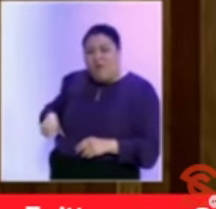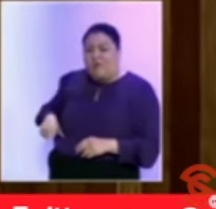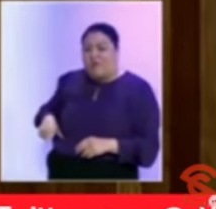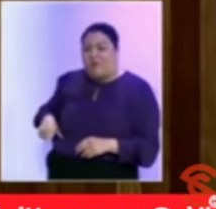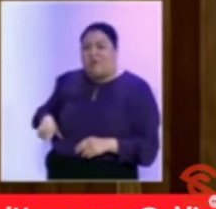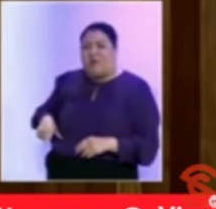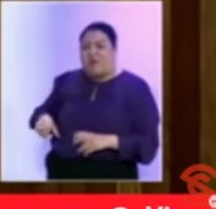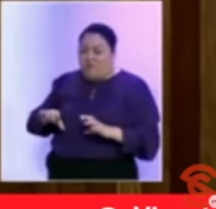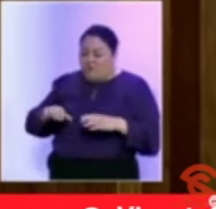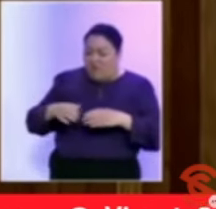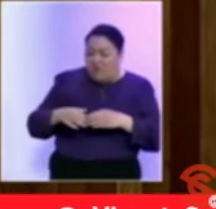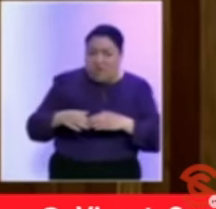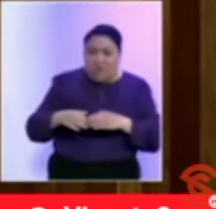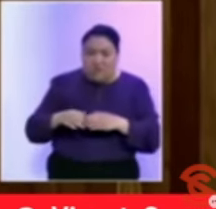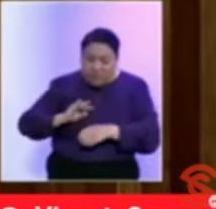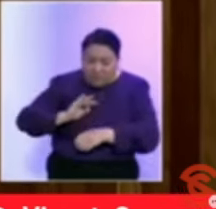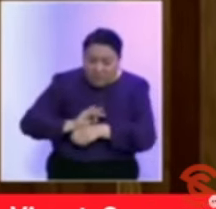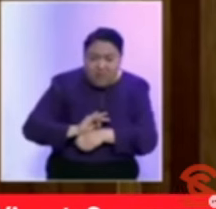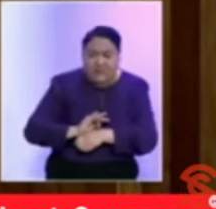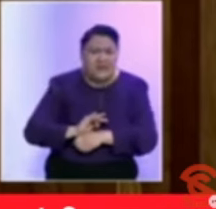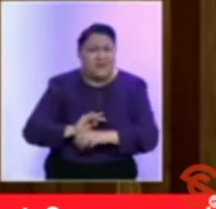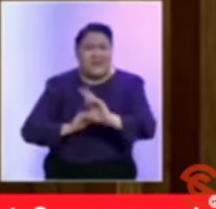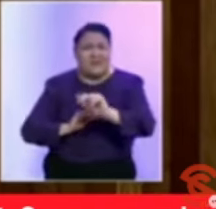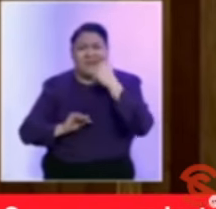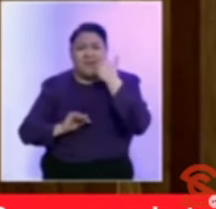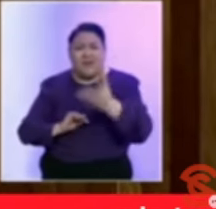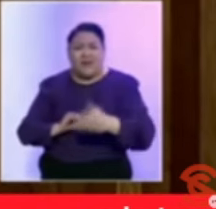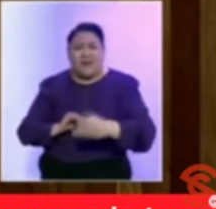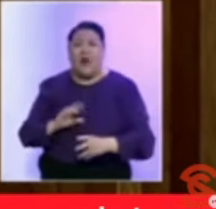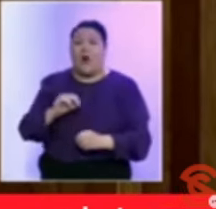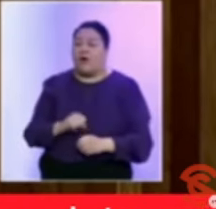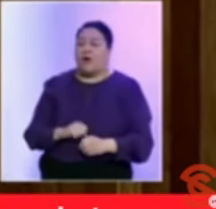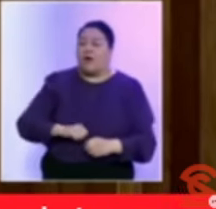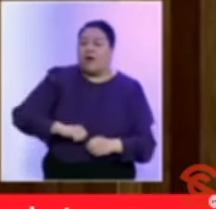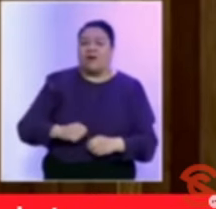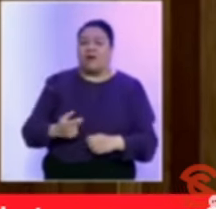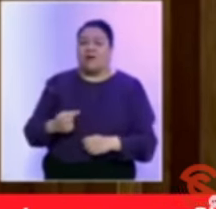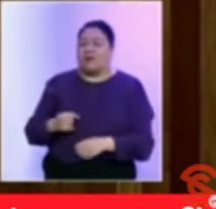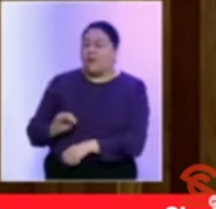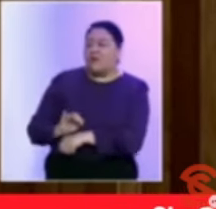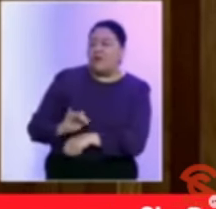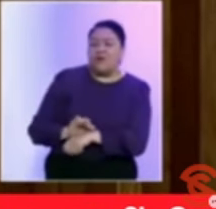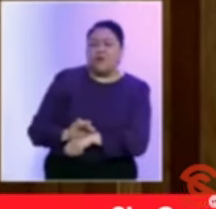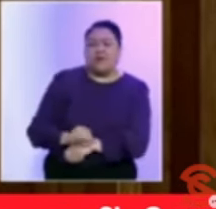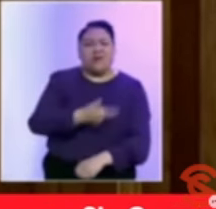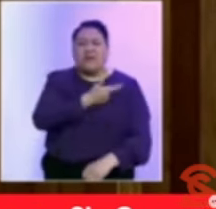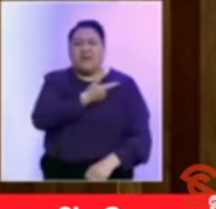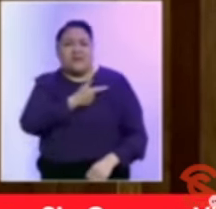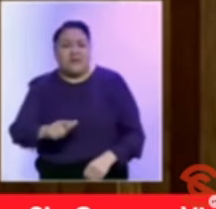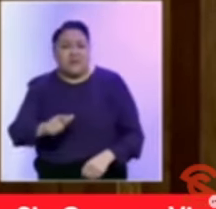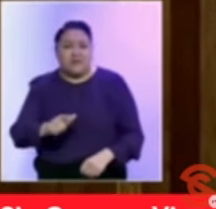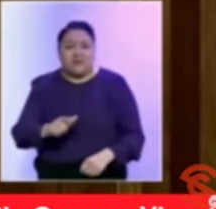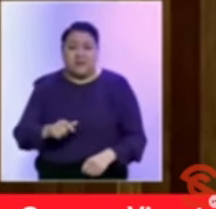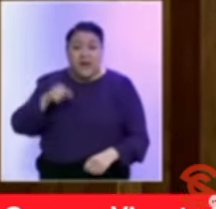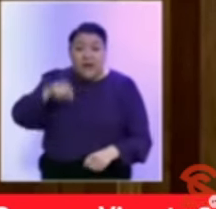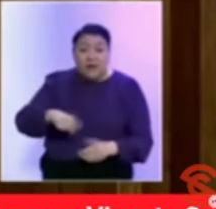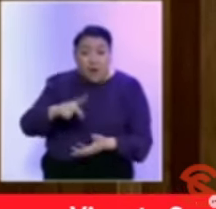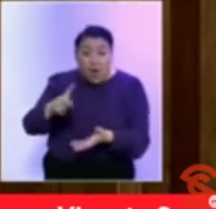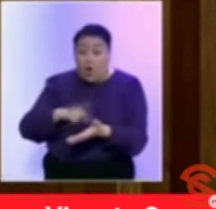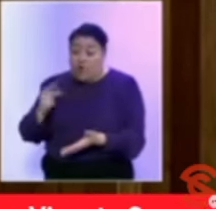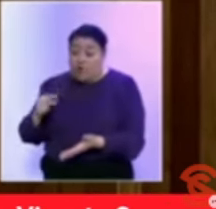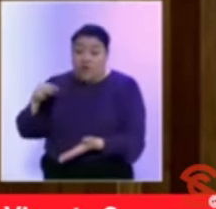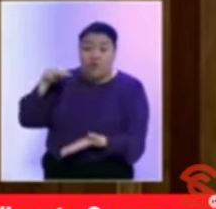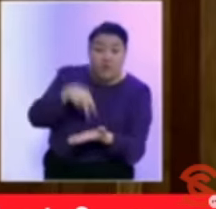de unos cuantos o la prepotencia o el influyentismo no quieren que regrese ni la